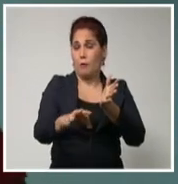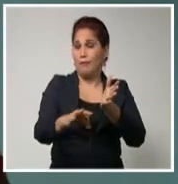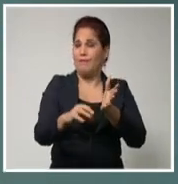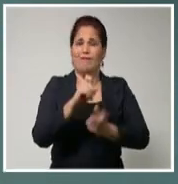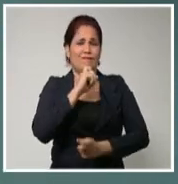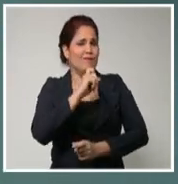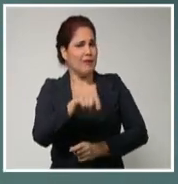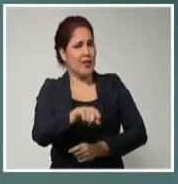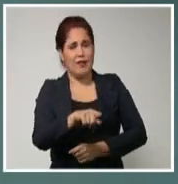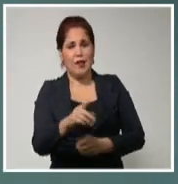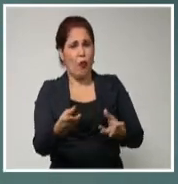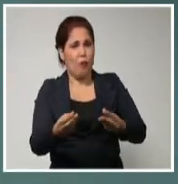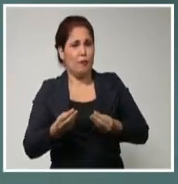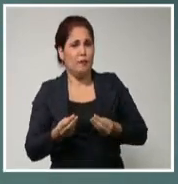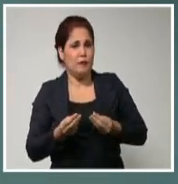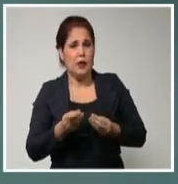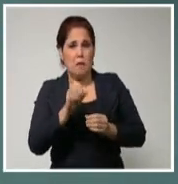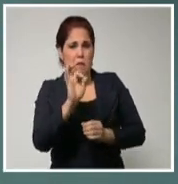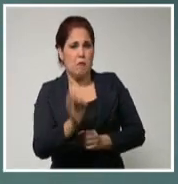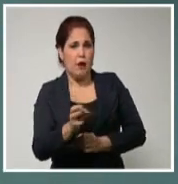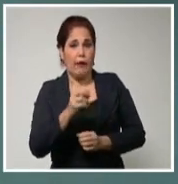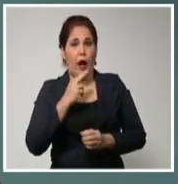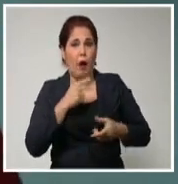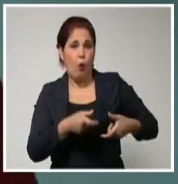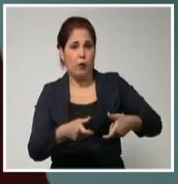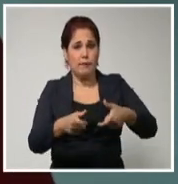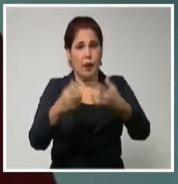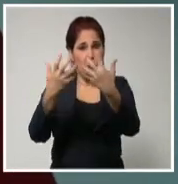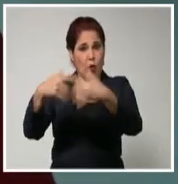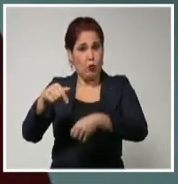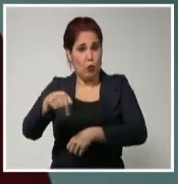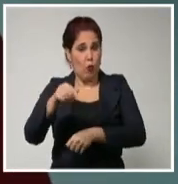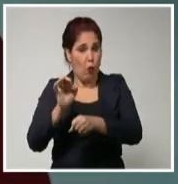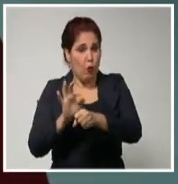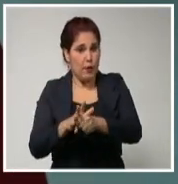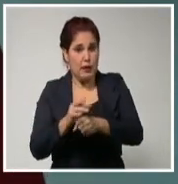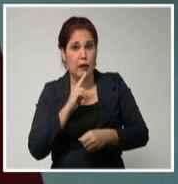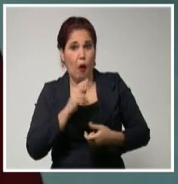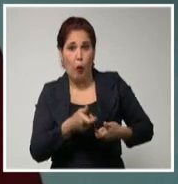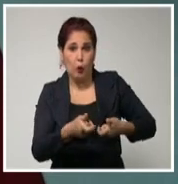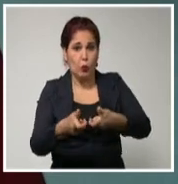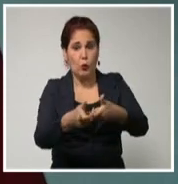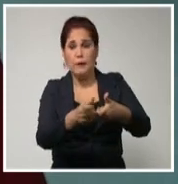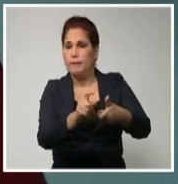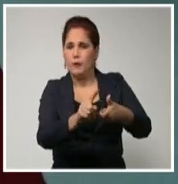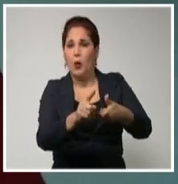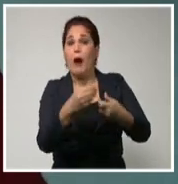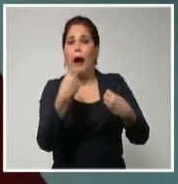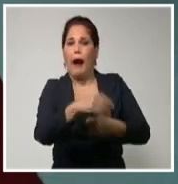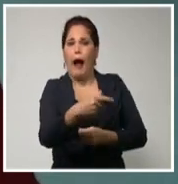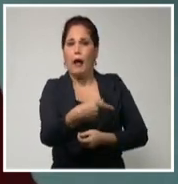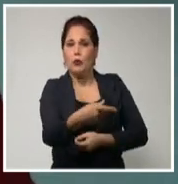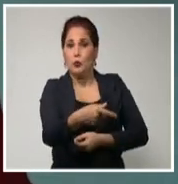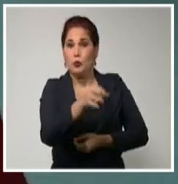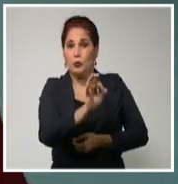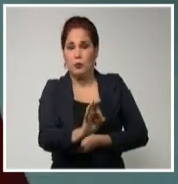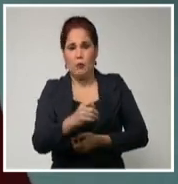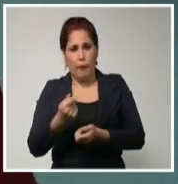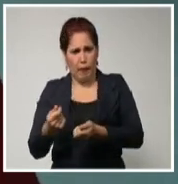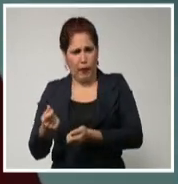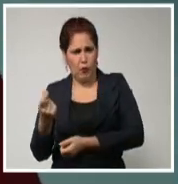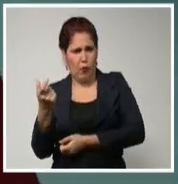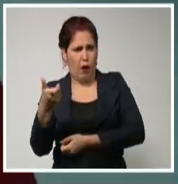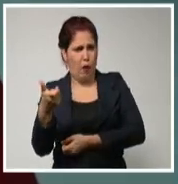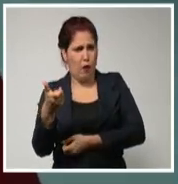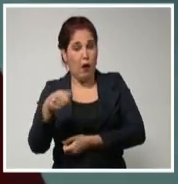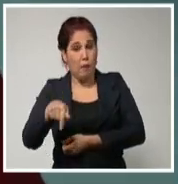no es la entrega del agua del productor en la cabeza del campo. Y entonces todas estas cosas, con estos precios que tiene